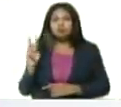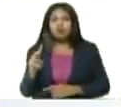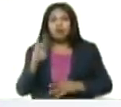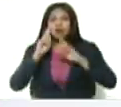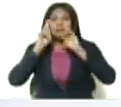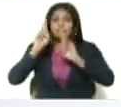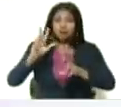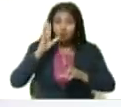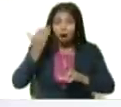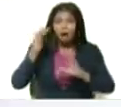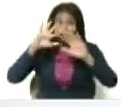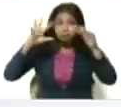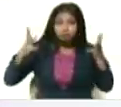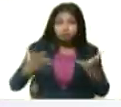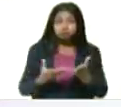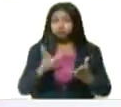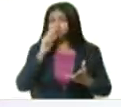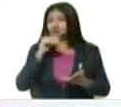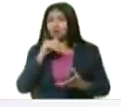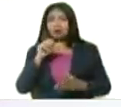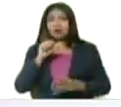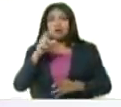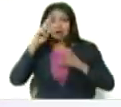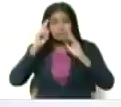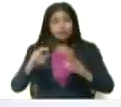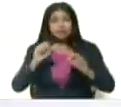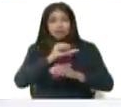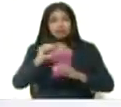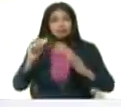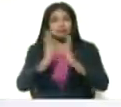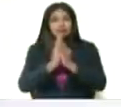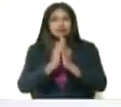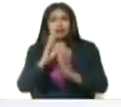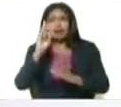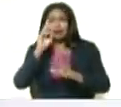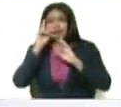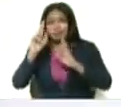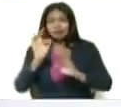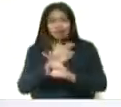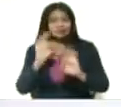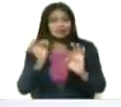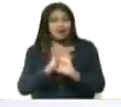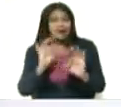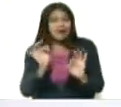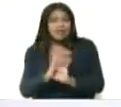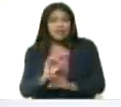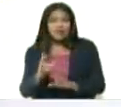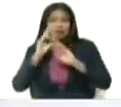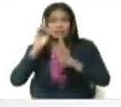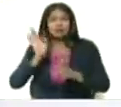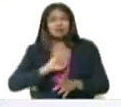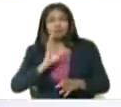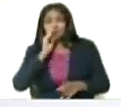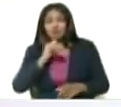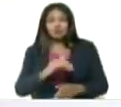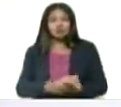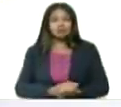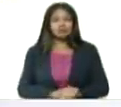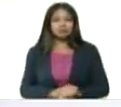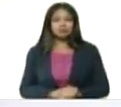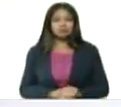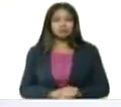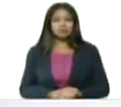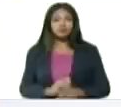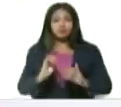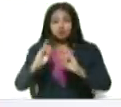pandemia, no respetan la Semana Santa, no respetan nada, no se respetan ni a sí mismos. Por eso